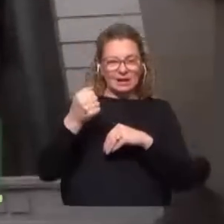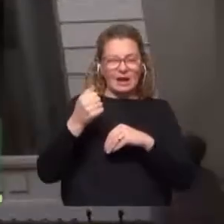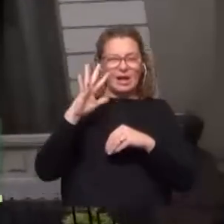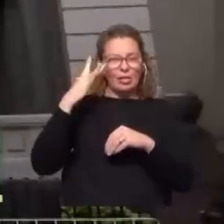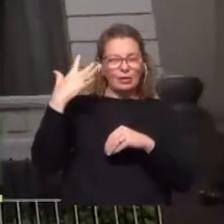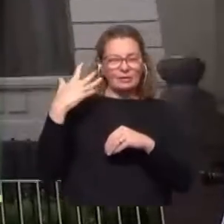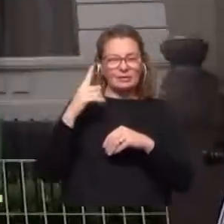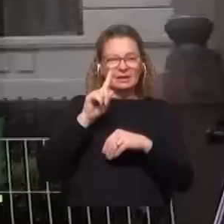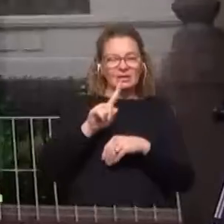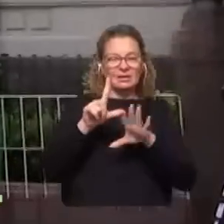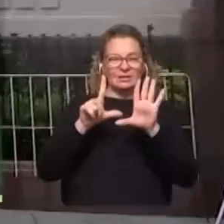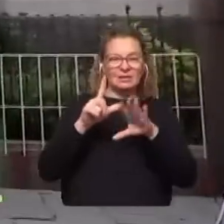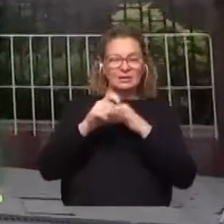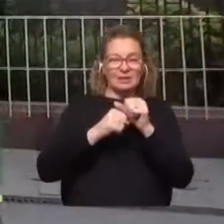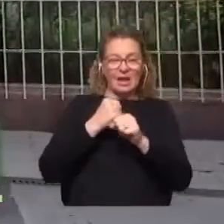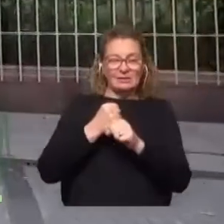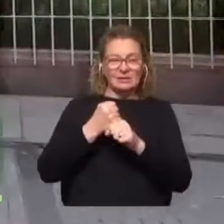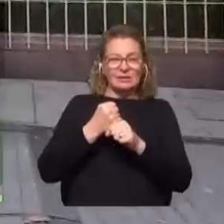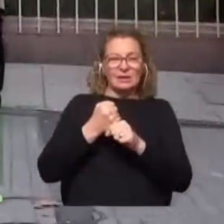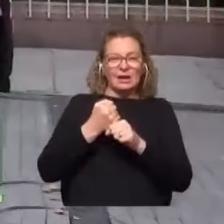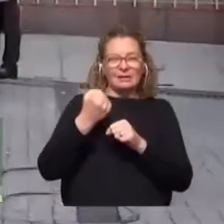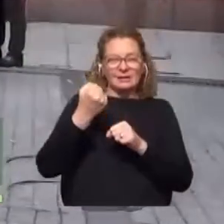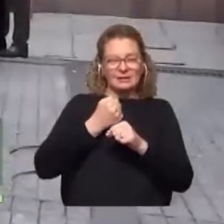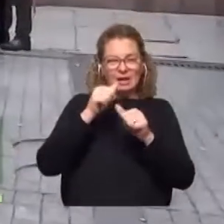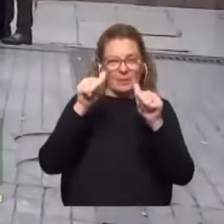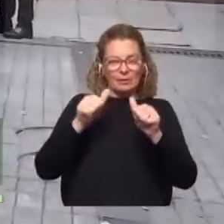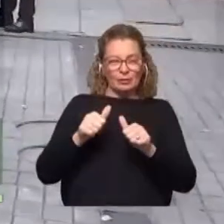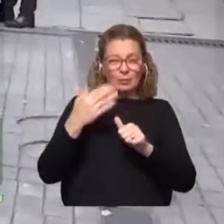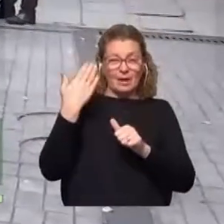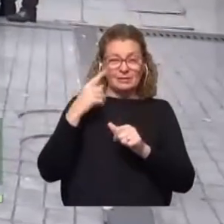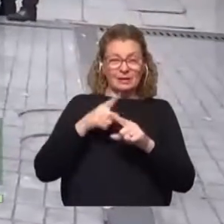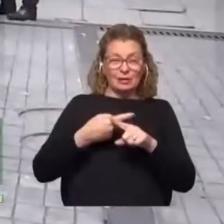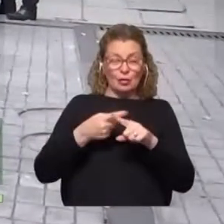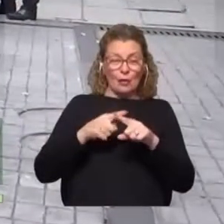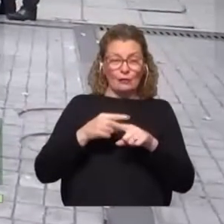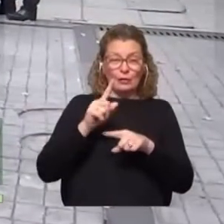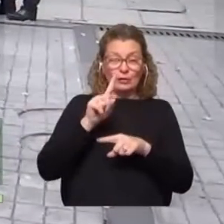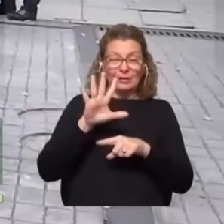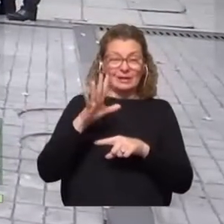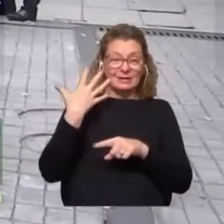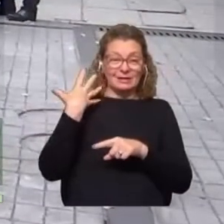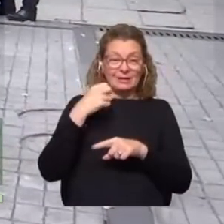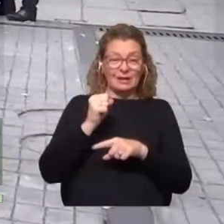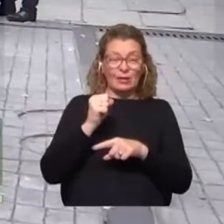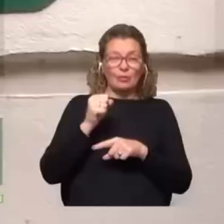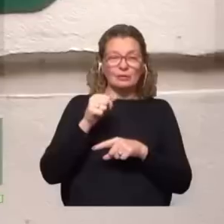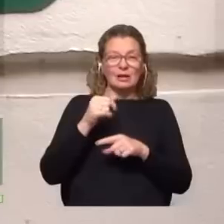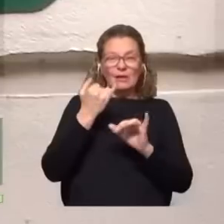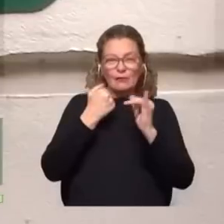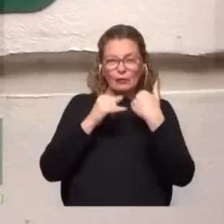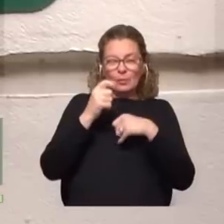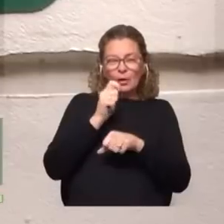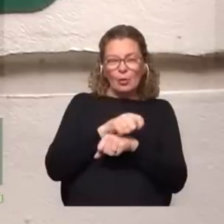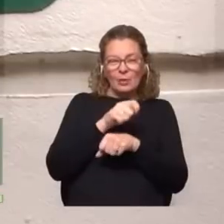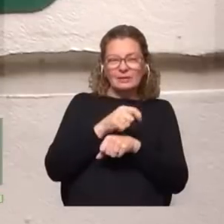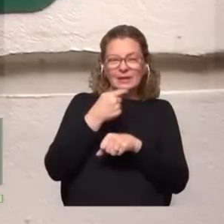adolescente de 17 años asesinada en Maldonado por su ex novio el pasado 15 de agosto según Informa el observador la juez